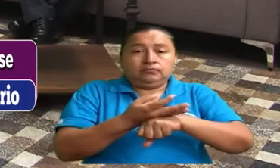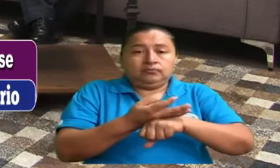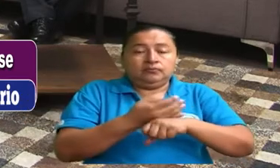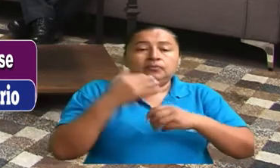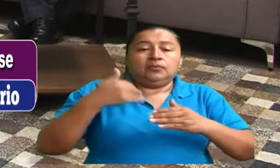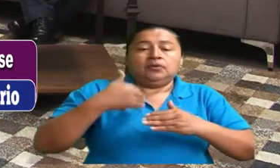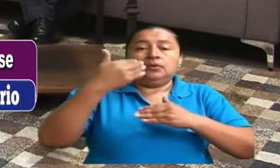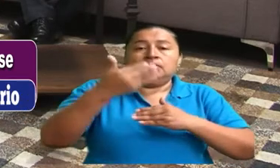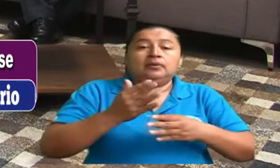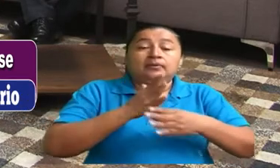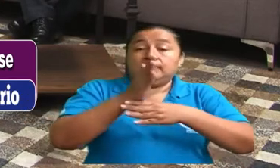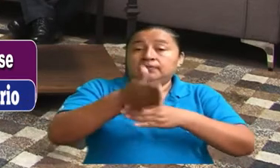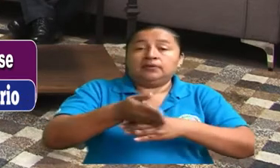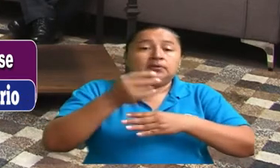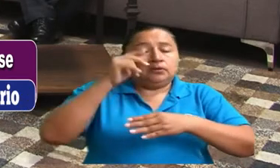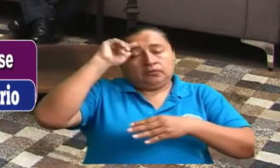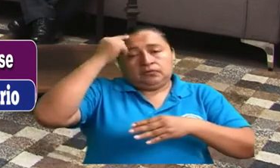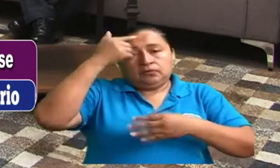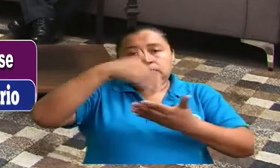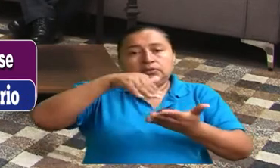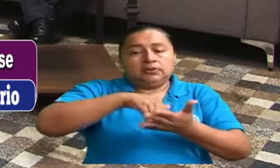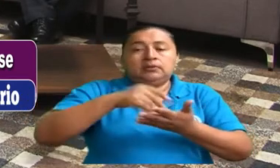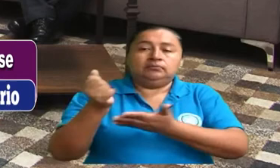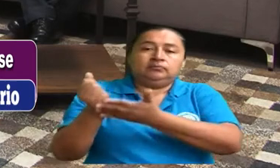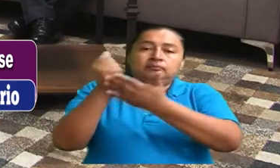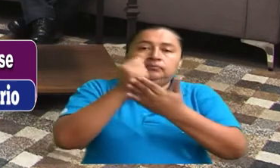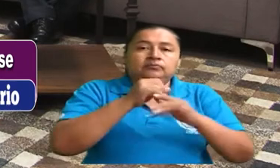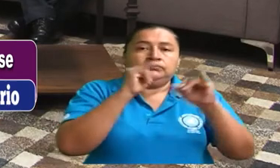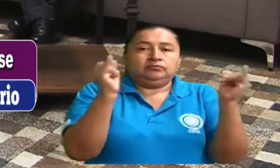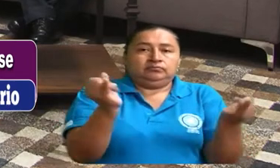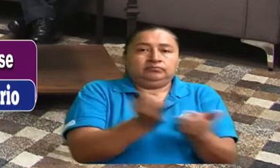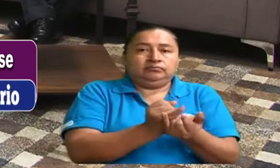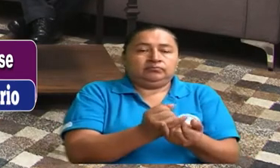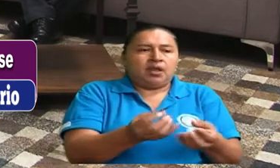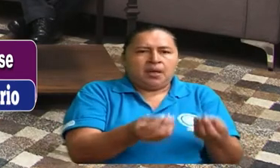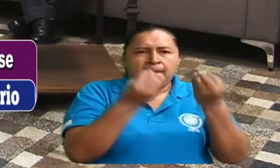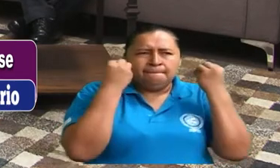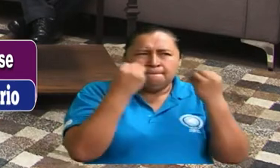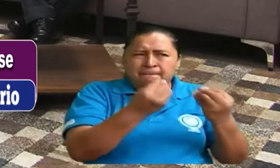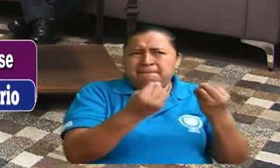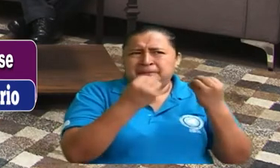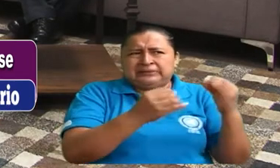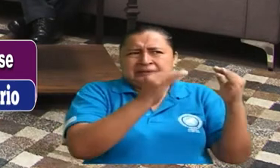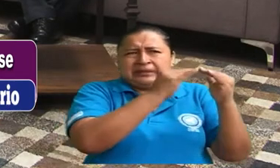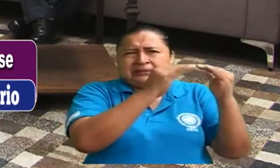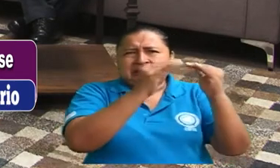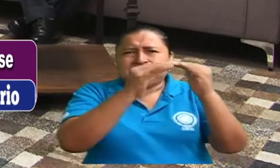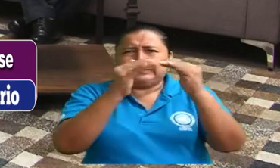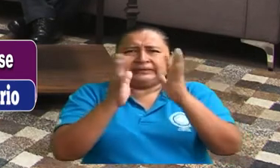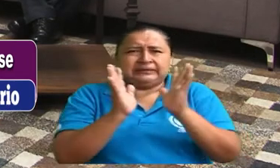gobierno central, ¿verdad?, y la cooperación, hay un montón de viviendas y tal,